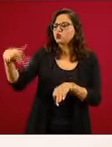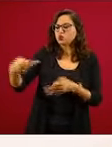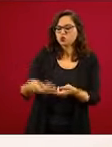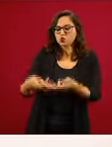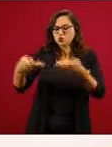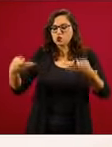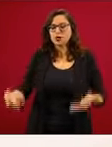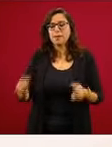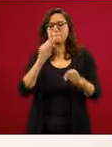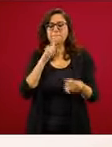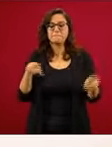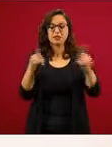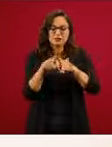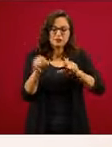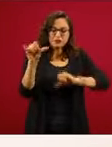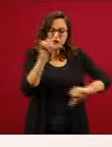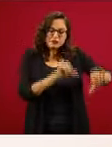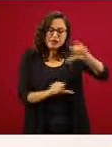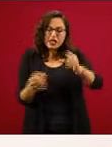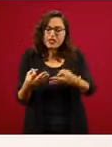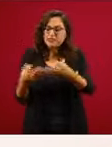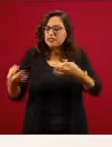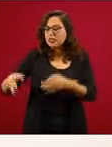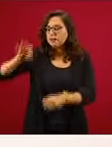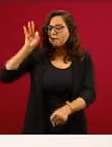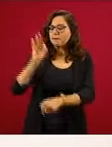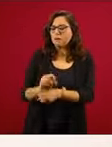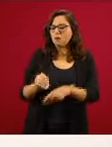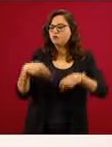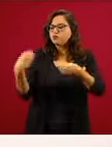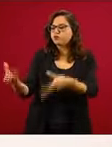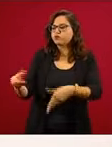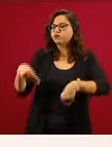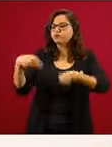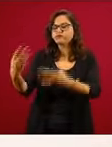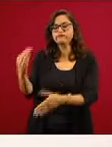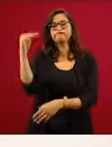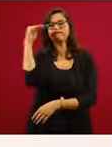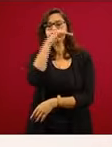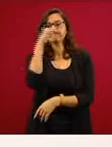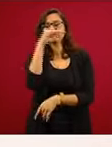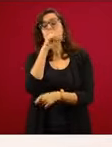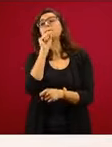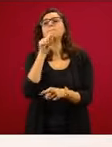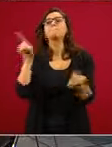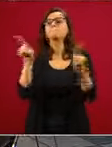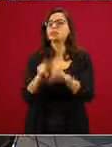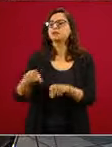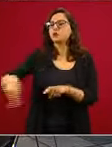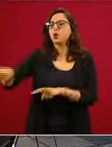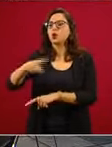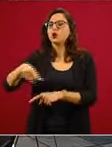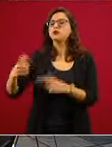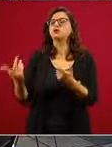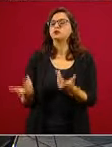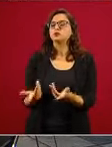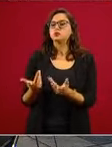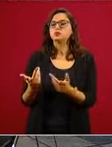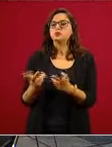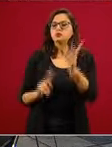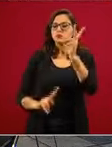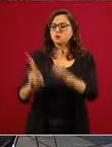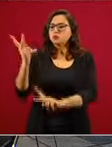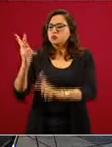entrega fertilizantes de manera gratuita y se establecieron precios de garantía para comprar